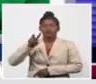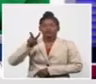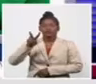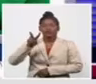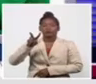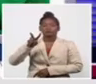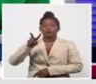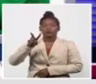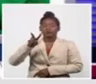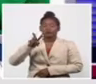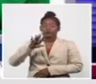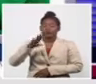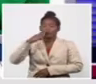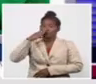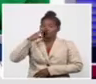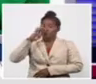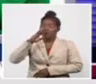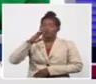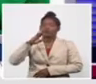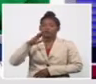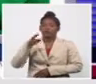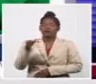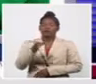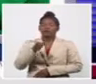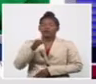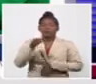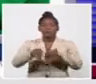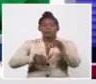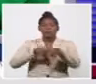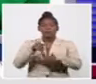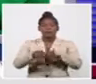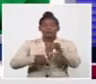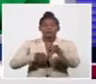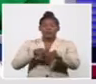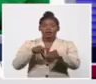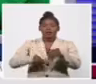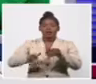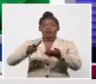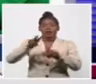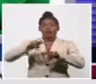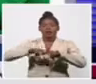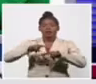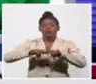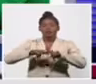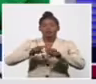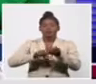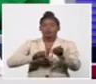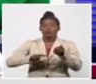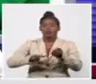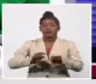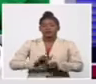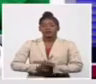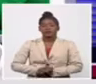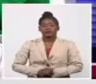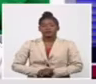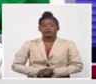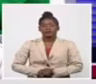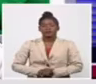avanzada, de aquí del municipio Playa, en la provincia de La Habana, que como elemento epidemiológico, bueno,